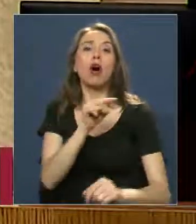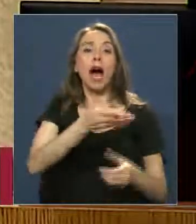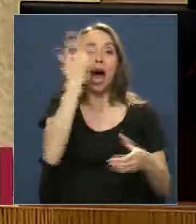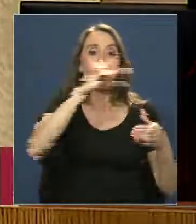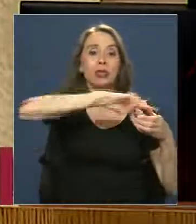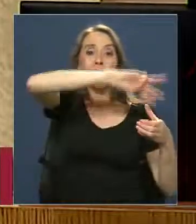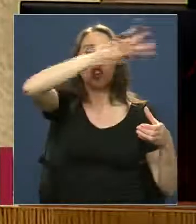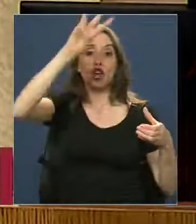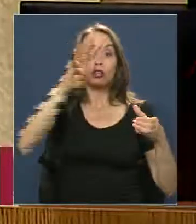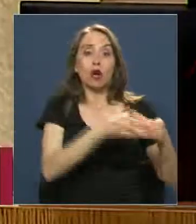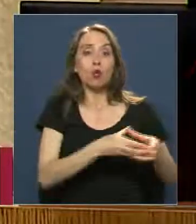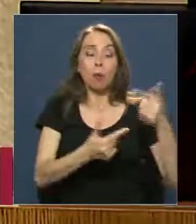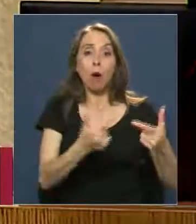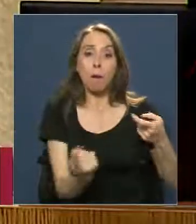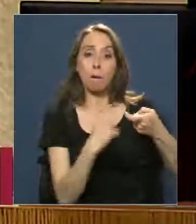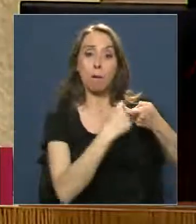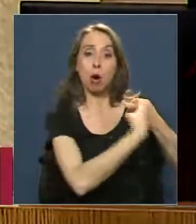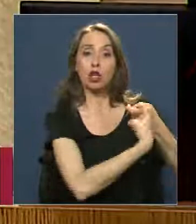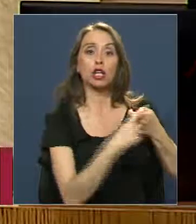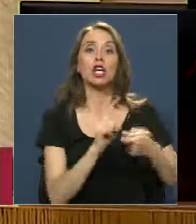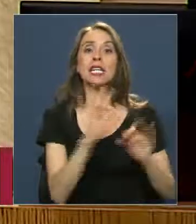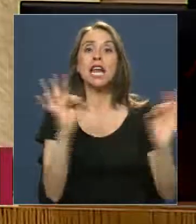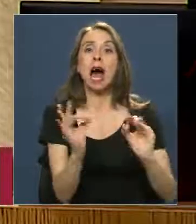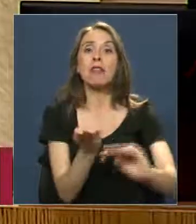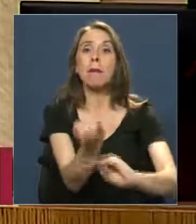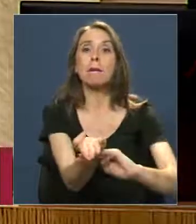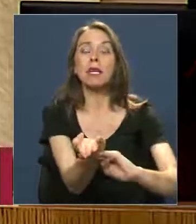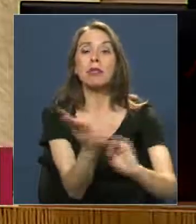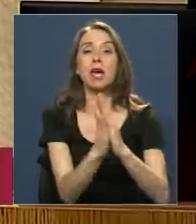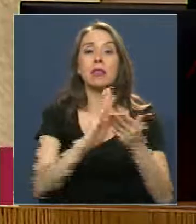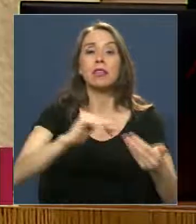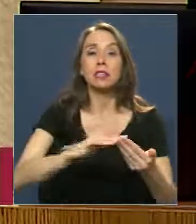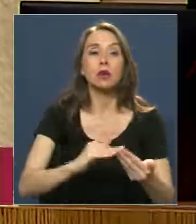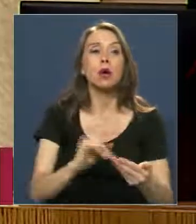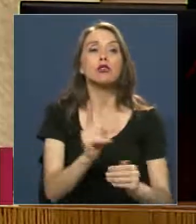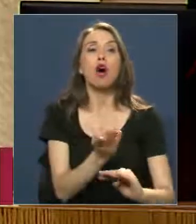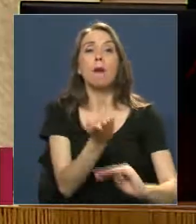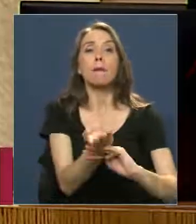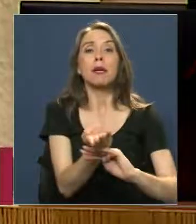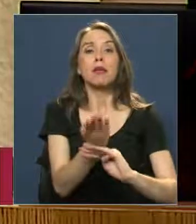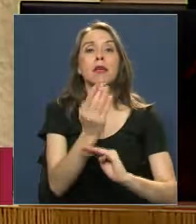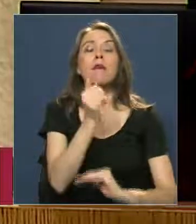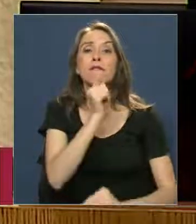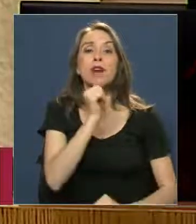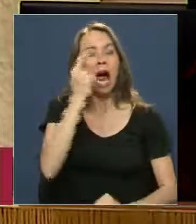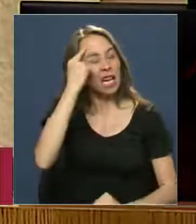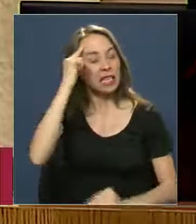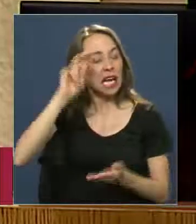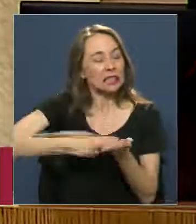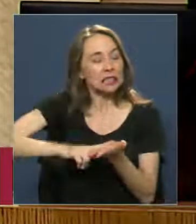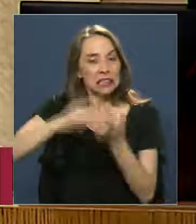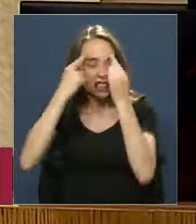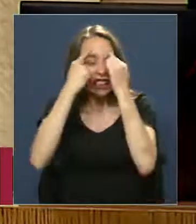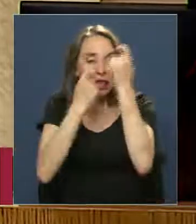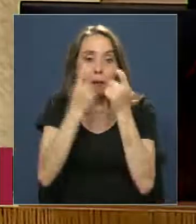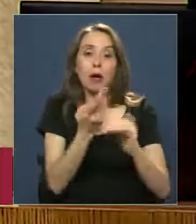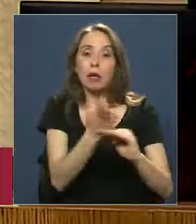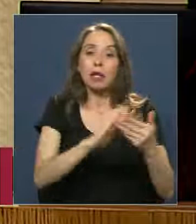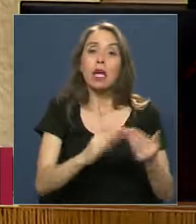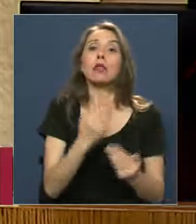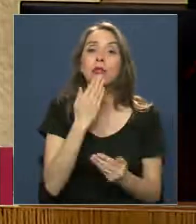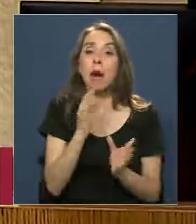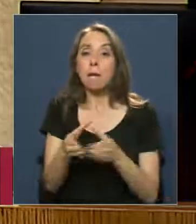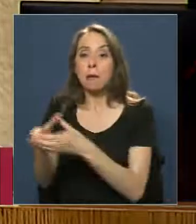pedido disculpa, está pendiente el remordimiento. Lo que han producido ellos, como también en la